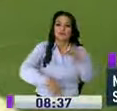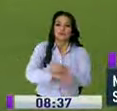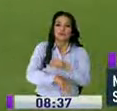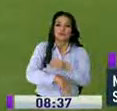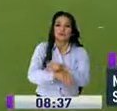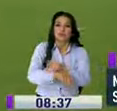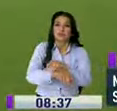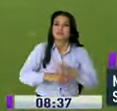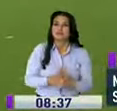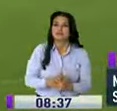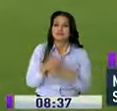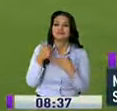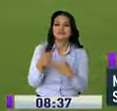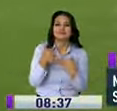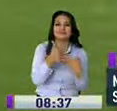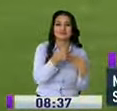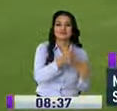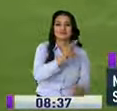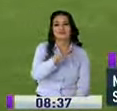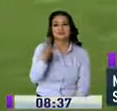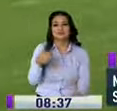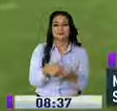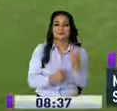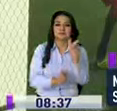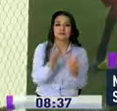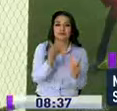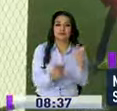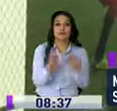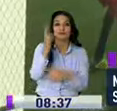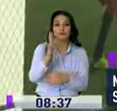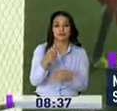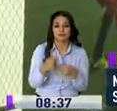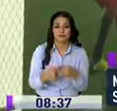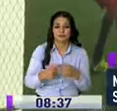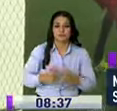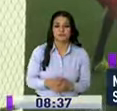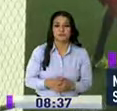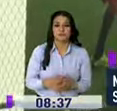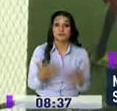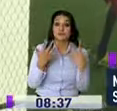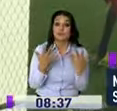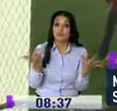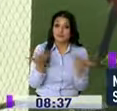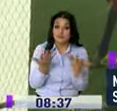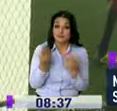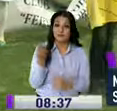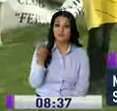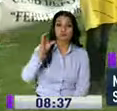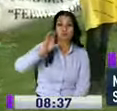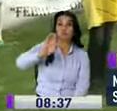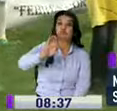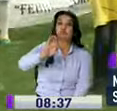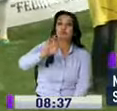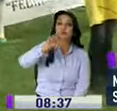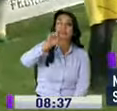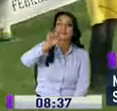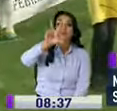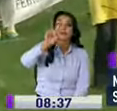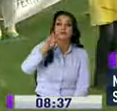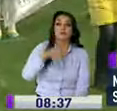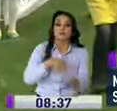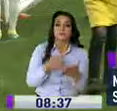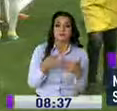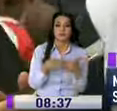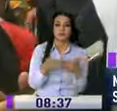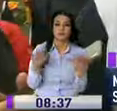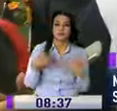sintética que beneficiará a más de 20.000 habitantes del sur de la ciudad. Esta obra fue ejecutada con una inversión aproximada de